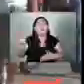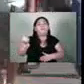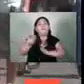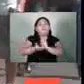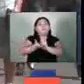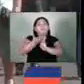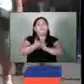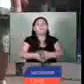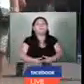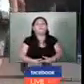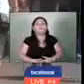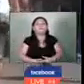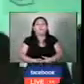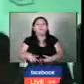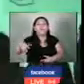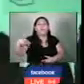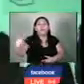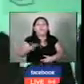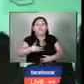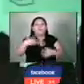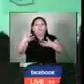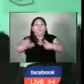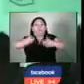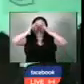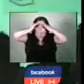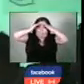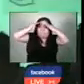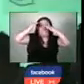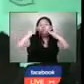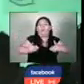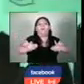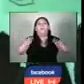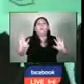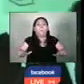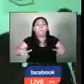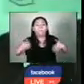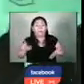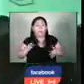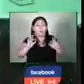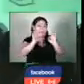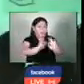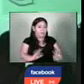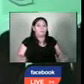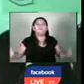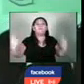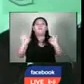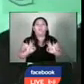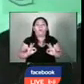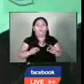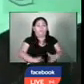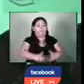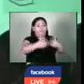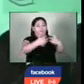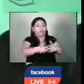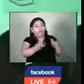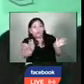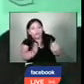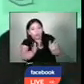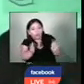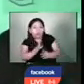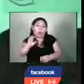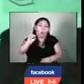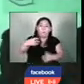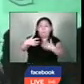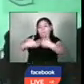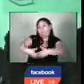salvadoreña. Nuestro enfoque es básicamente en crear todas las condiciones para que nuestras micro, pequeñas,